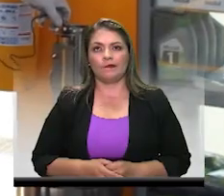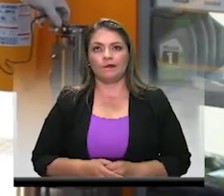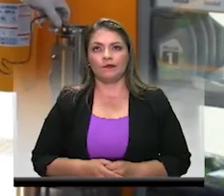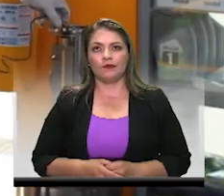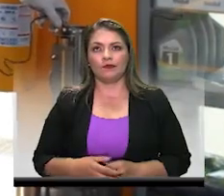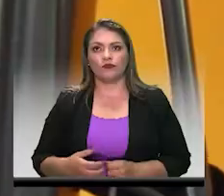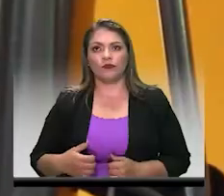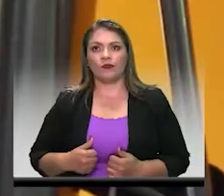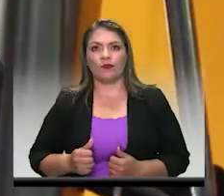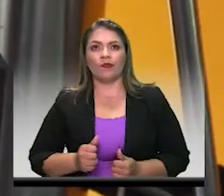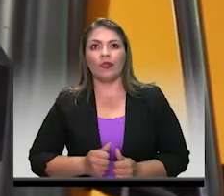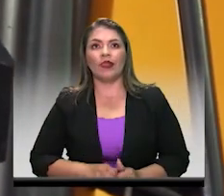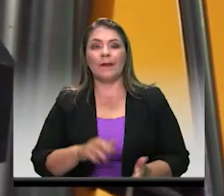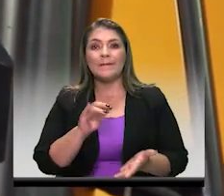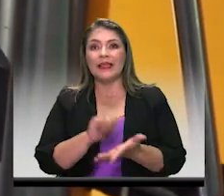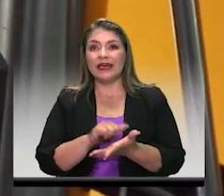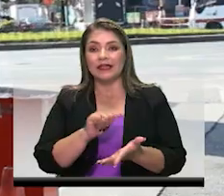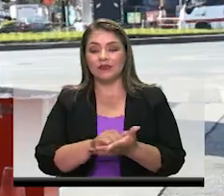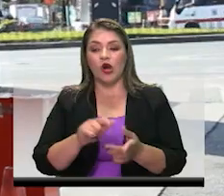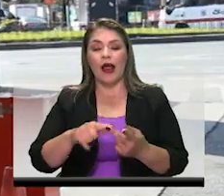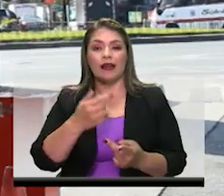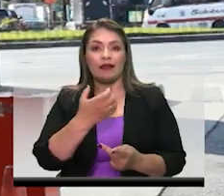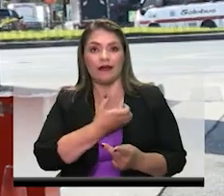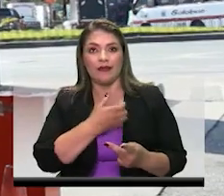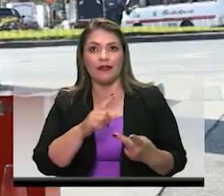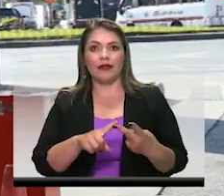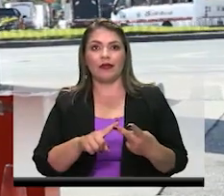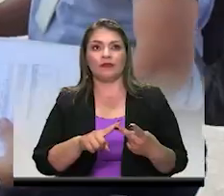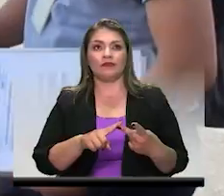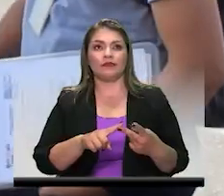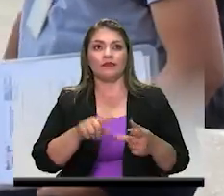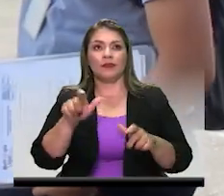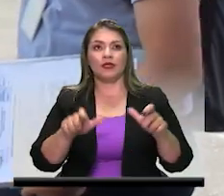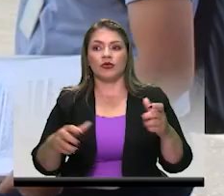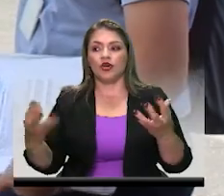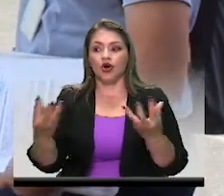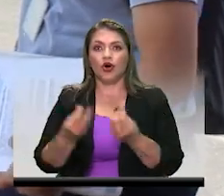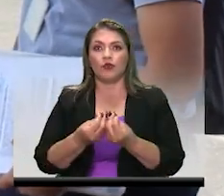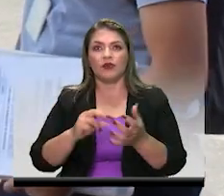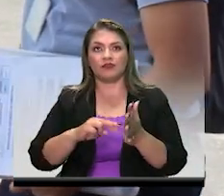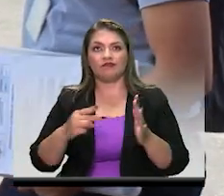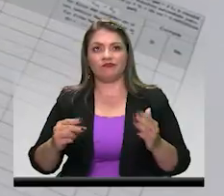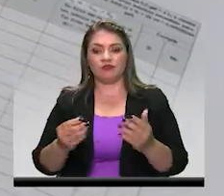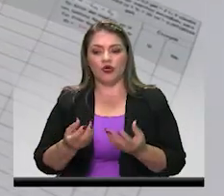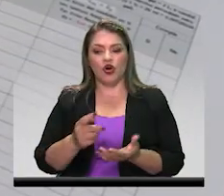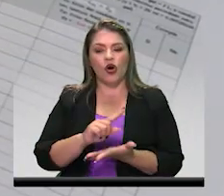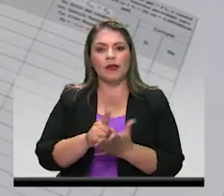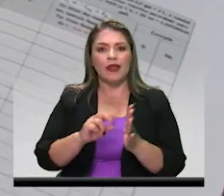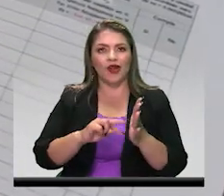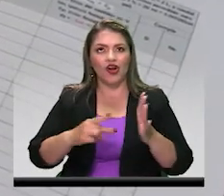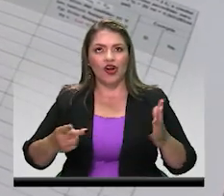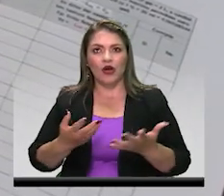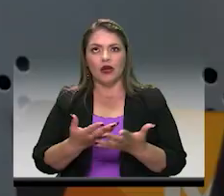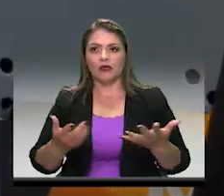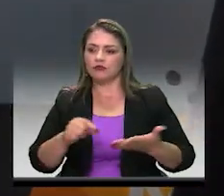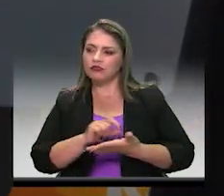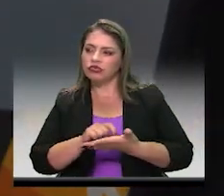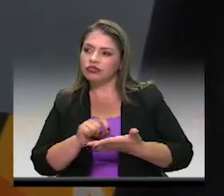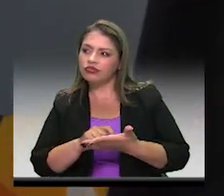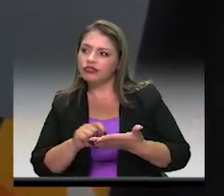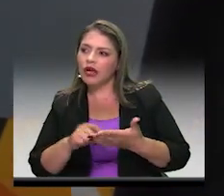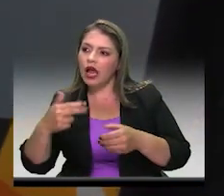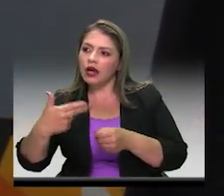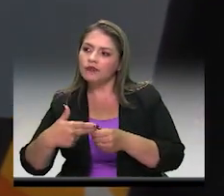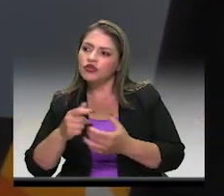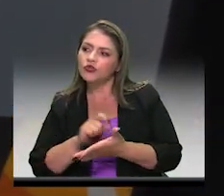Asimismo, funcionarios de la alcaldía, con personal y equipos técnicos calibrados, verifican constantemente los surtidores de